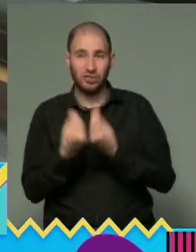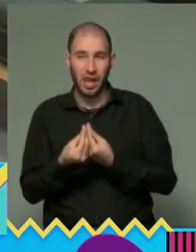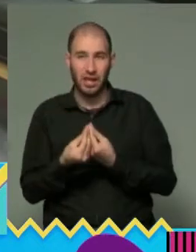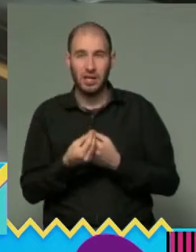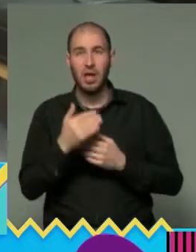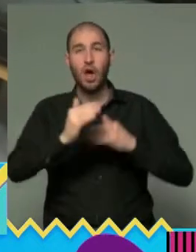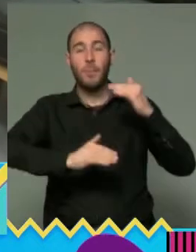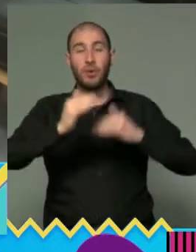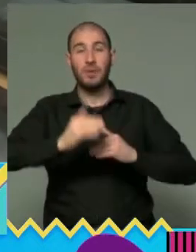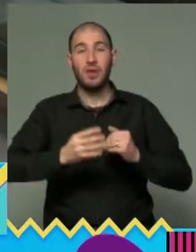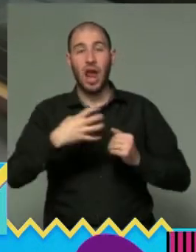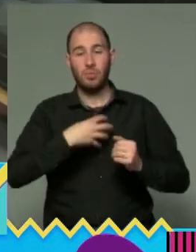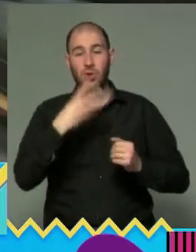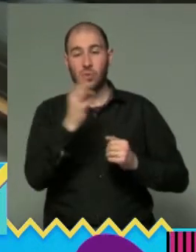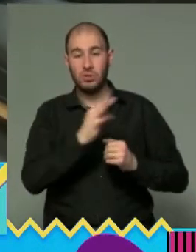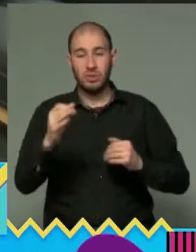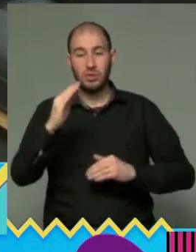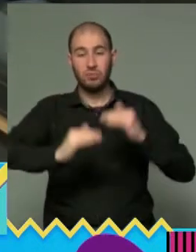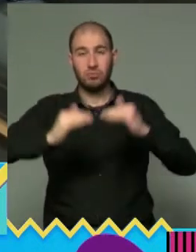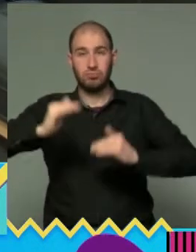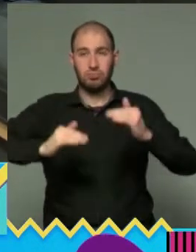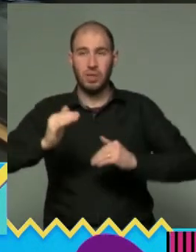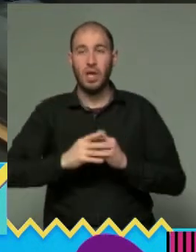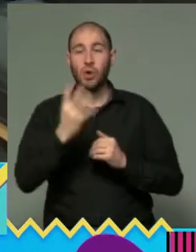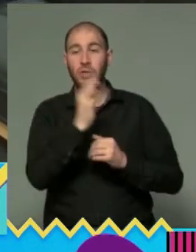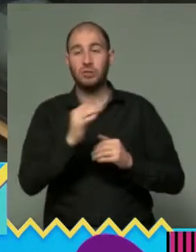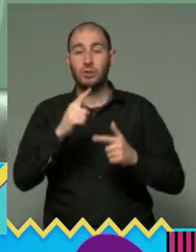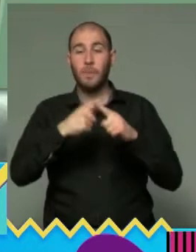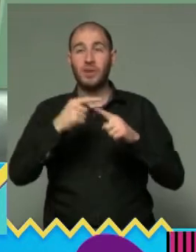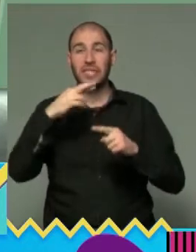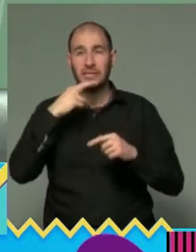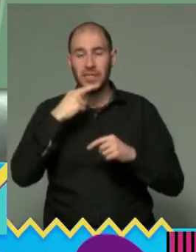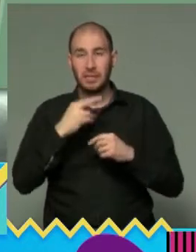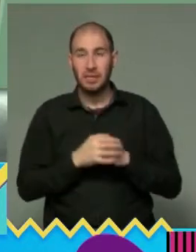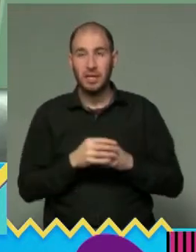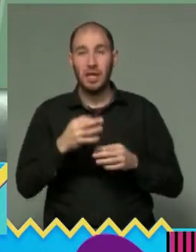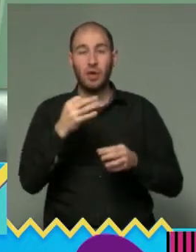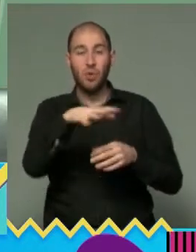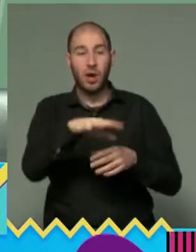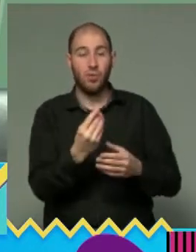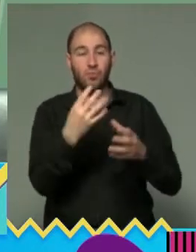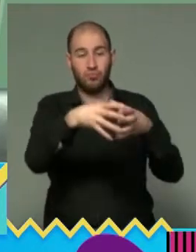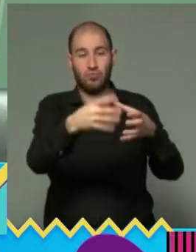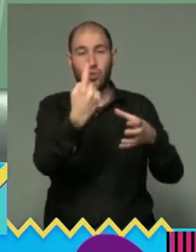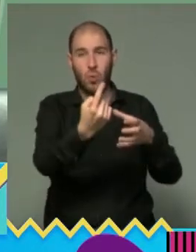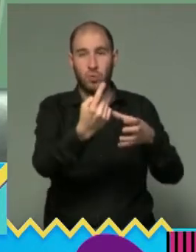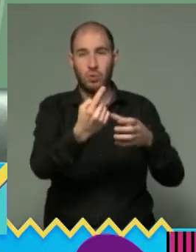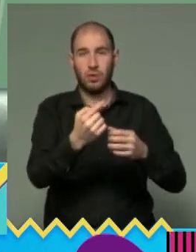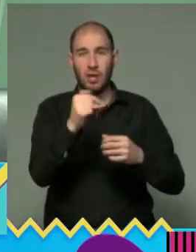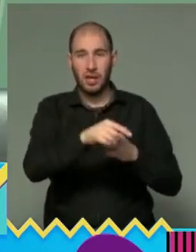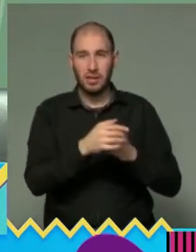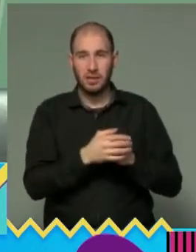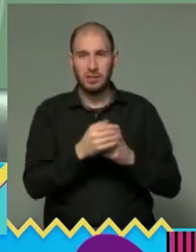un promedio de matrícula de 400 alumnos, saca la cuenta, 400 por 17, ubicados en un espacio físico, a la cual le